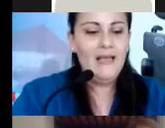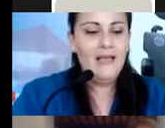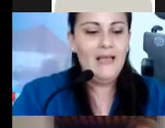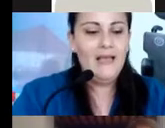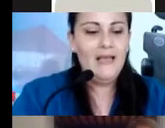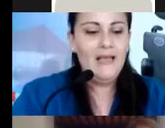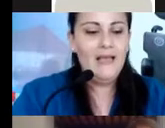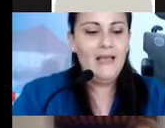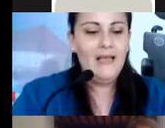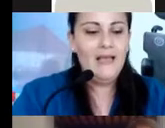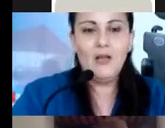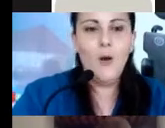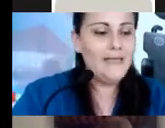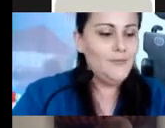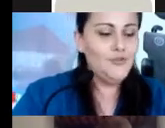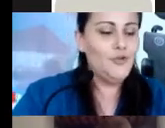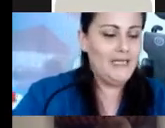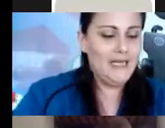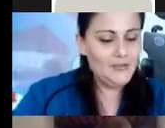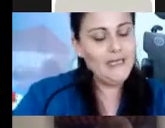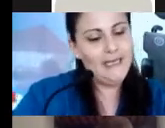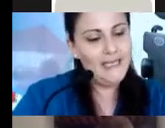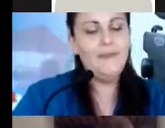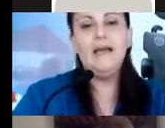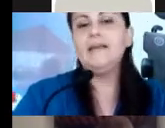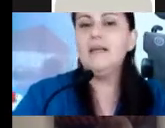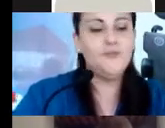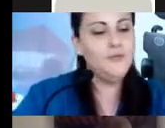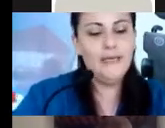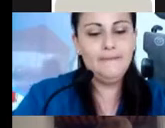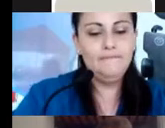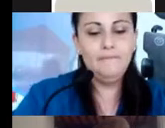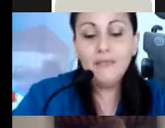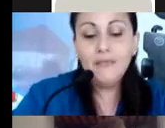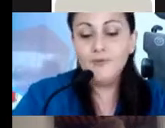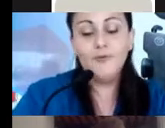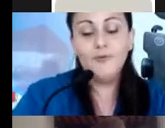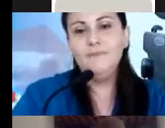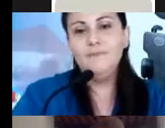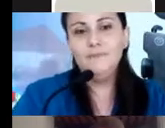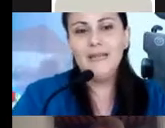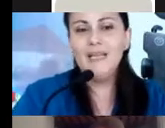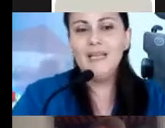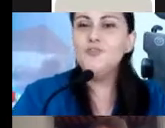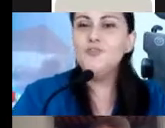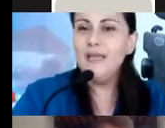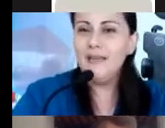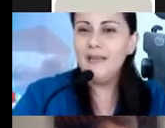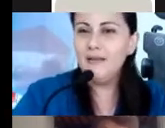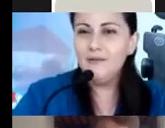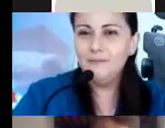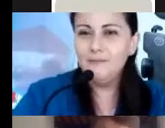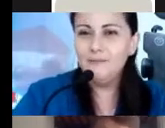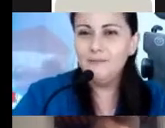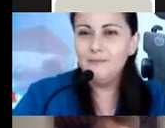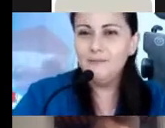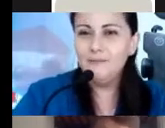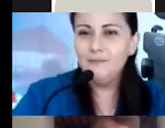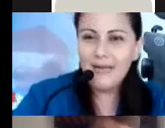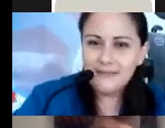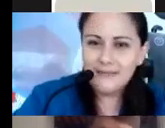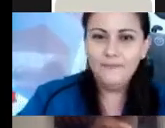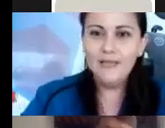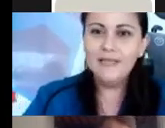Ahora, ¿cómo hacemos nosotros en el caso de Víctor para que ellos toleren